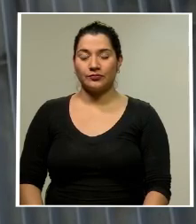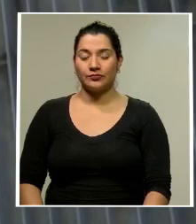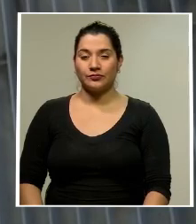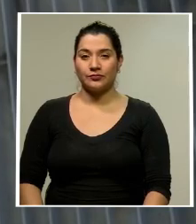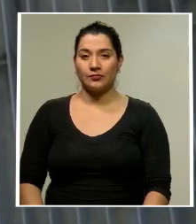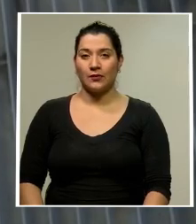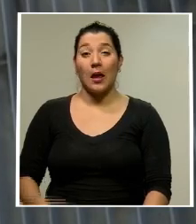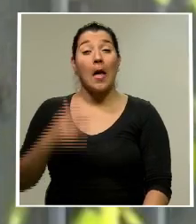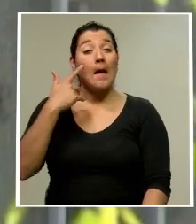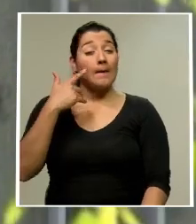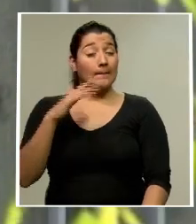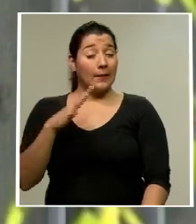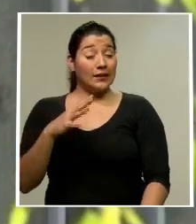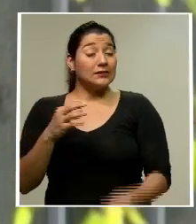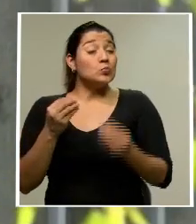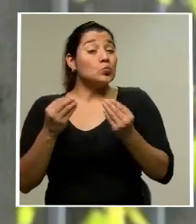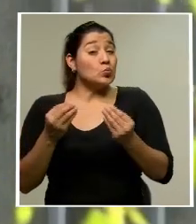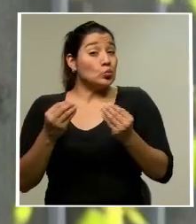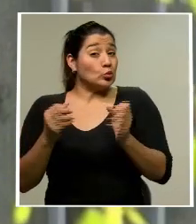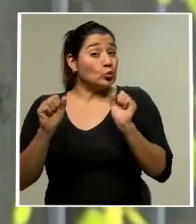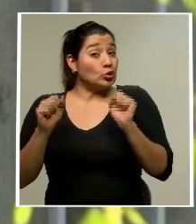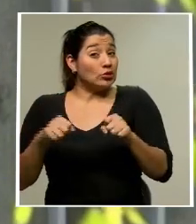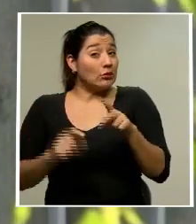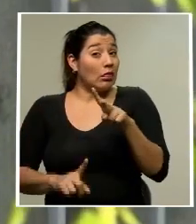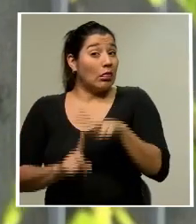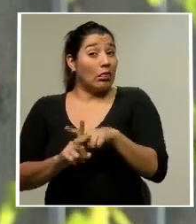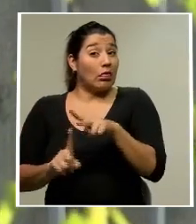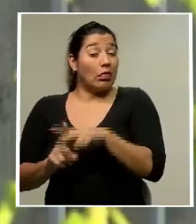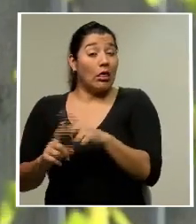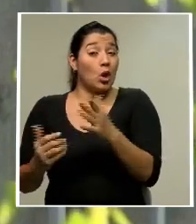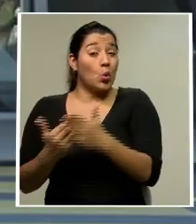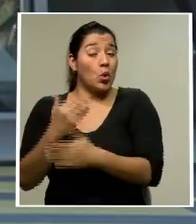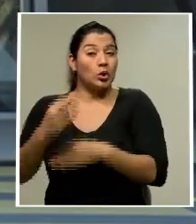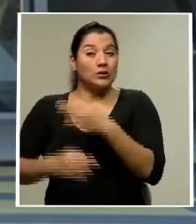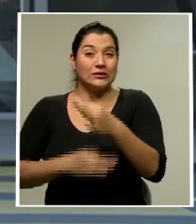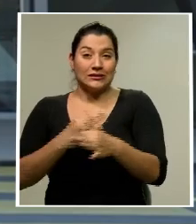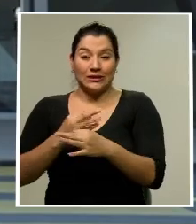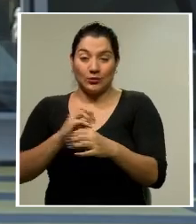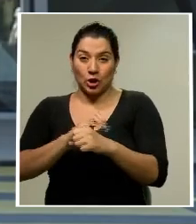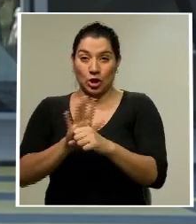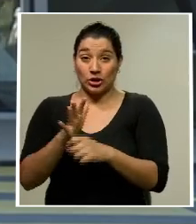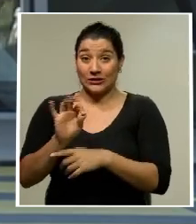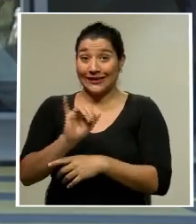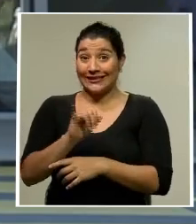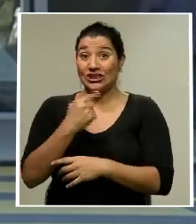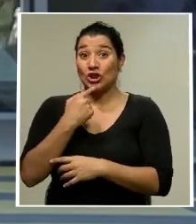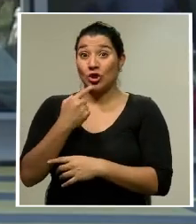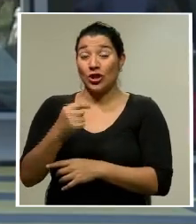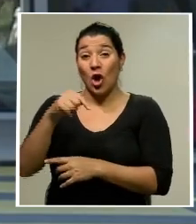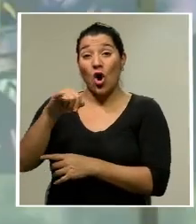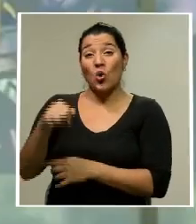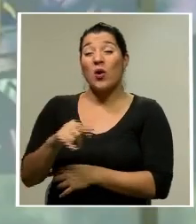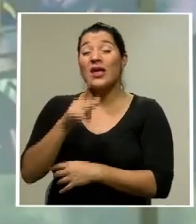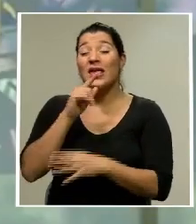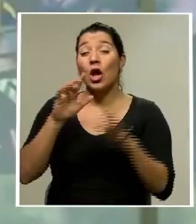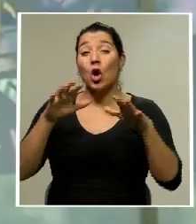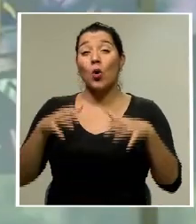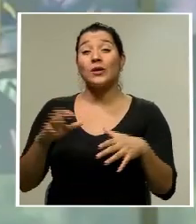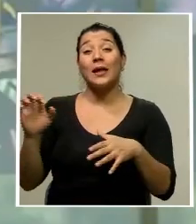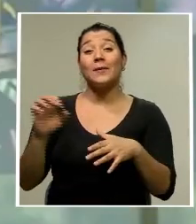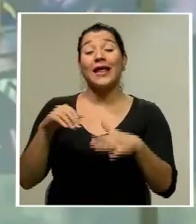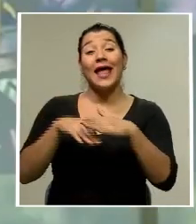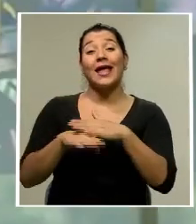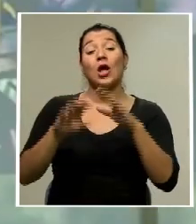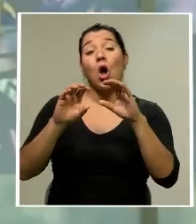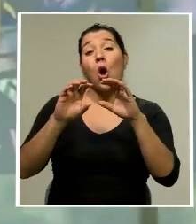Hay una fuerte probabilidad de que emerjan nuevas variantes del coronavirus. Eso advirtió el jueves el Comité de Urgencia de la Organización